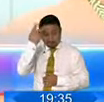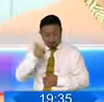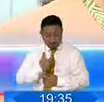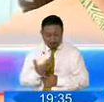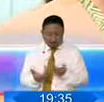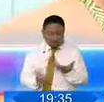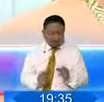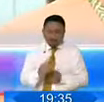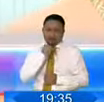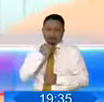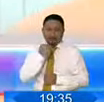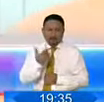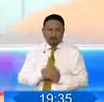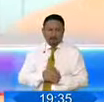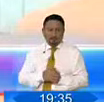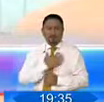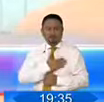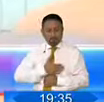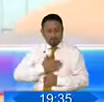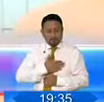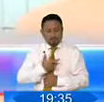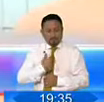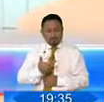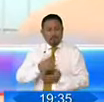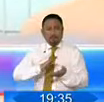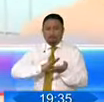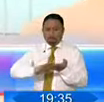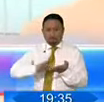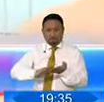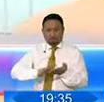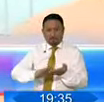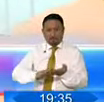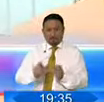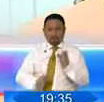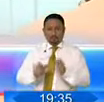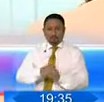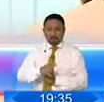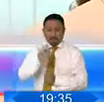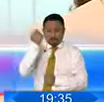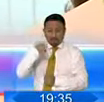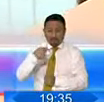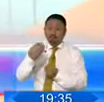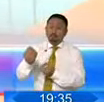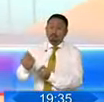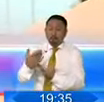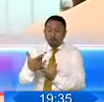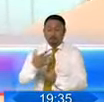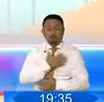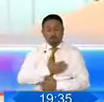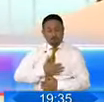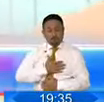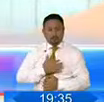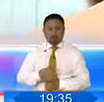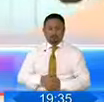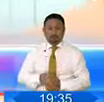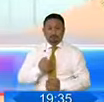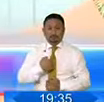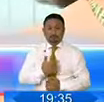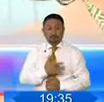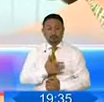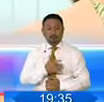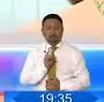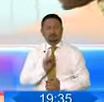en algo les he fallado, que por favor me concedan, las personas que sepan algo de ellas, información, porque mi